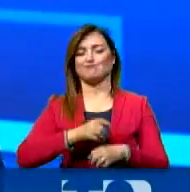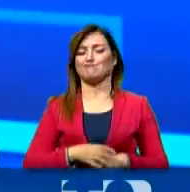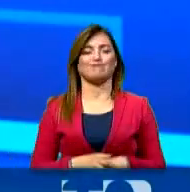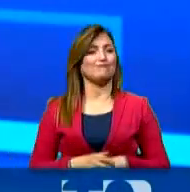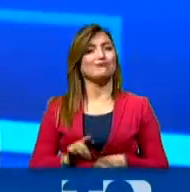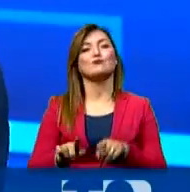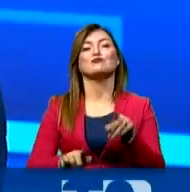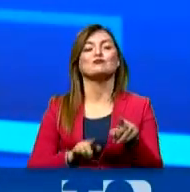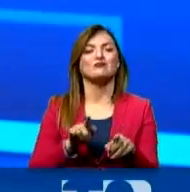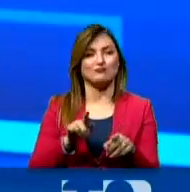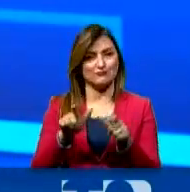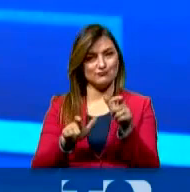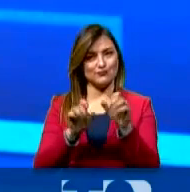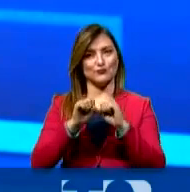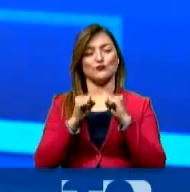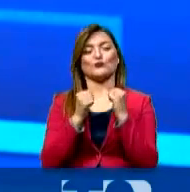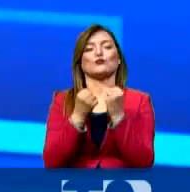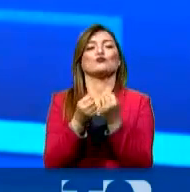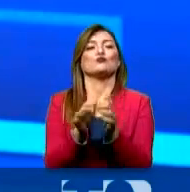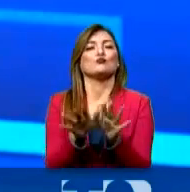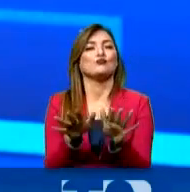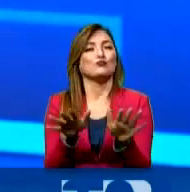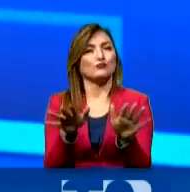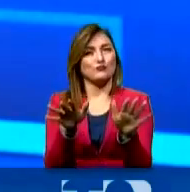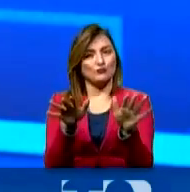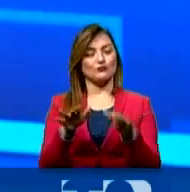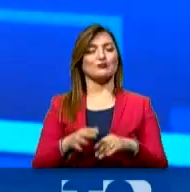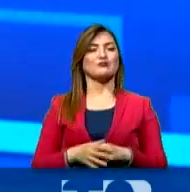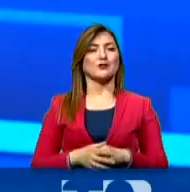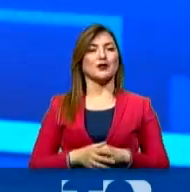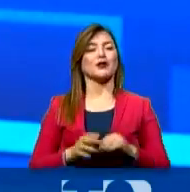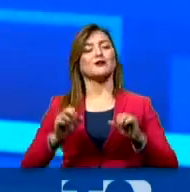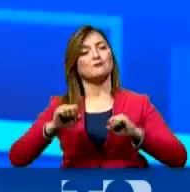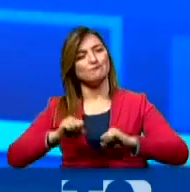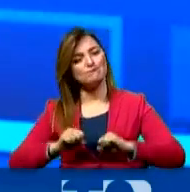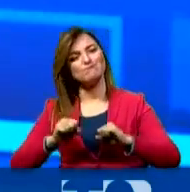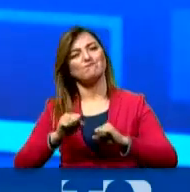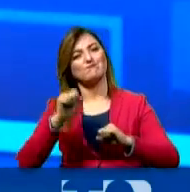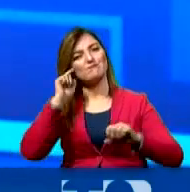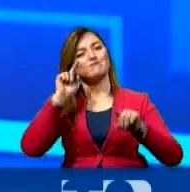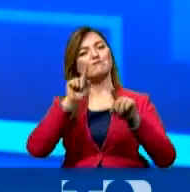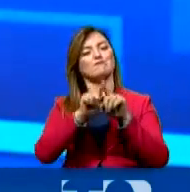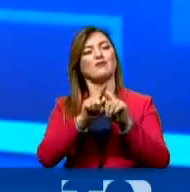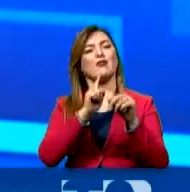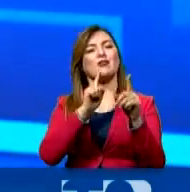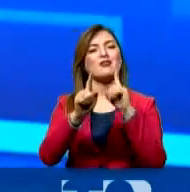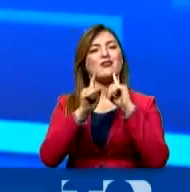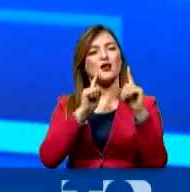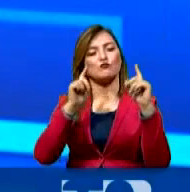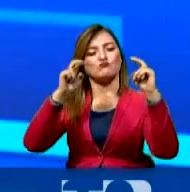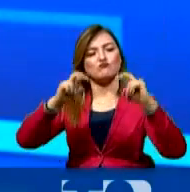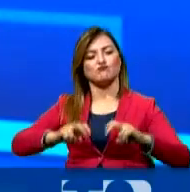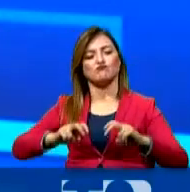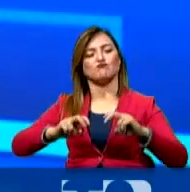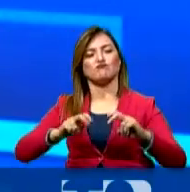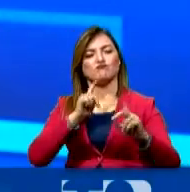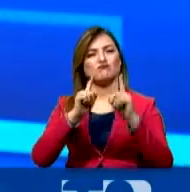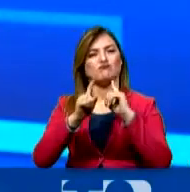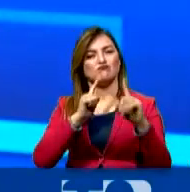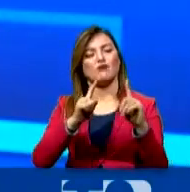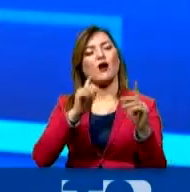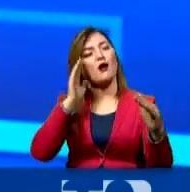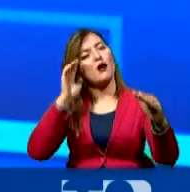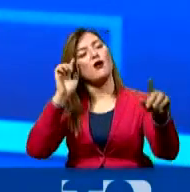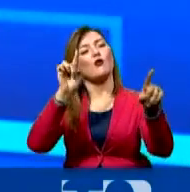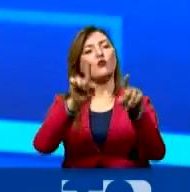también a actores de la sociedad en general que puedan convenir en un acuerdo mínimo y a través de ello